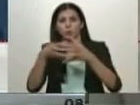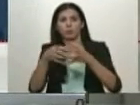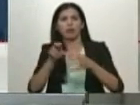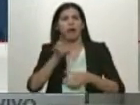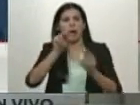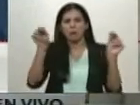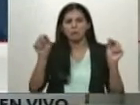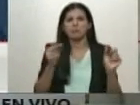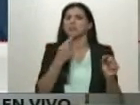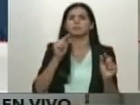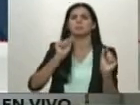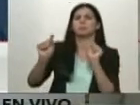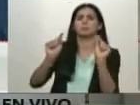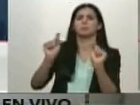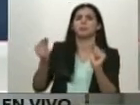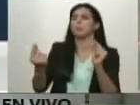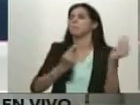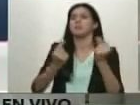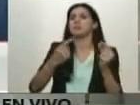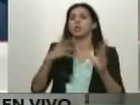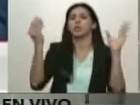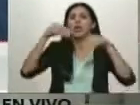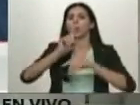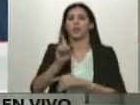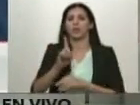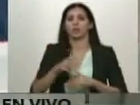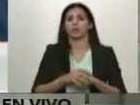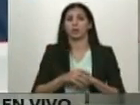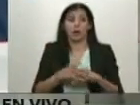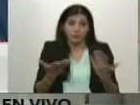esto. Yo digo, bueno, ¿qué opción proponen?